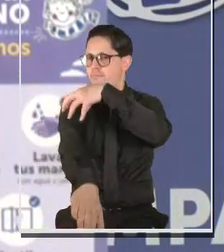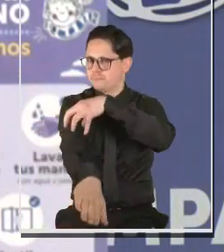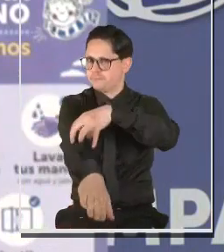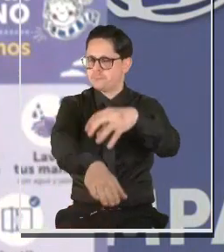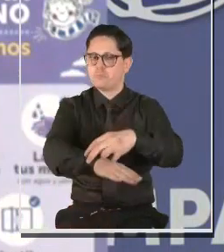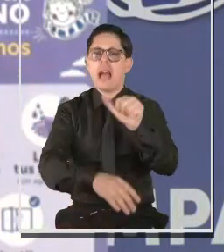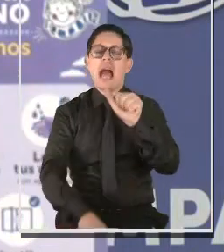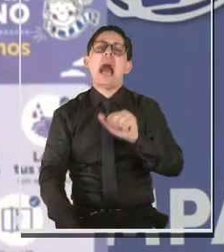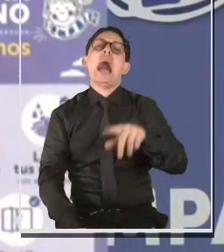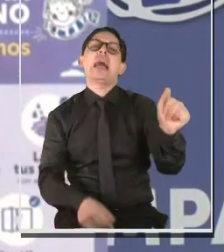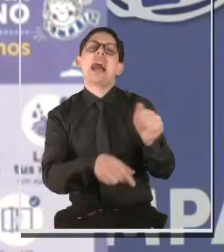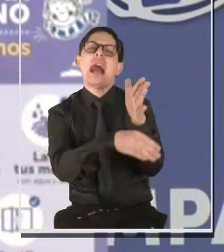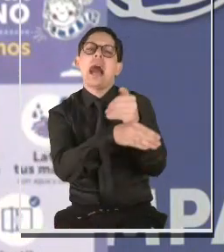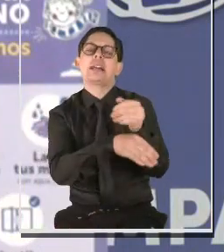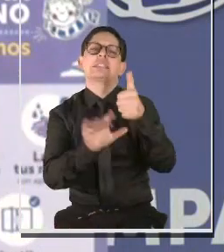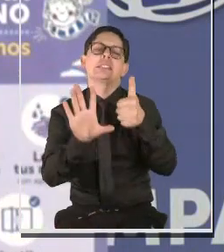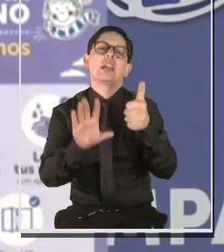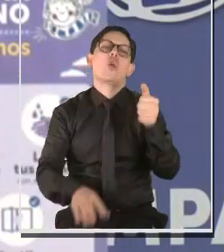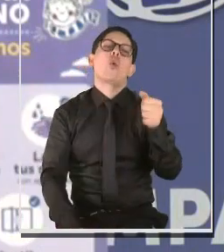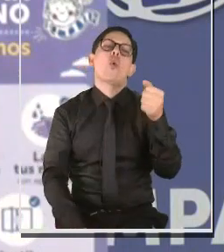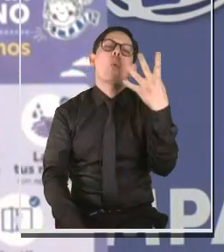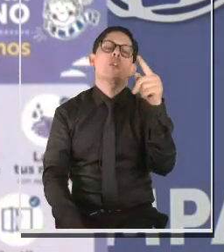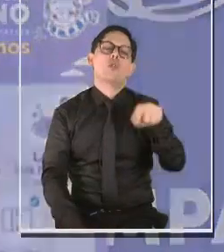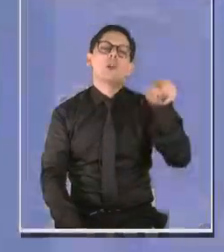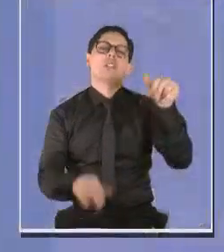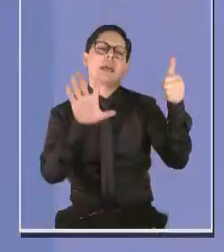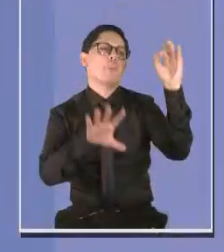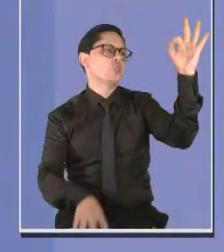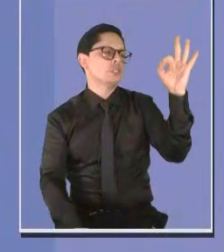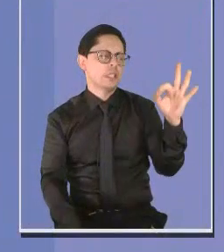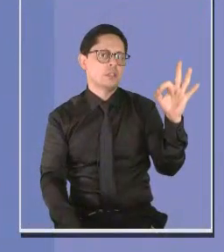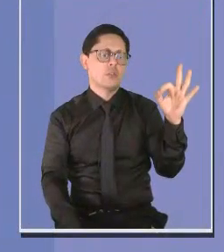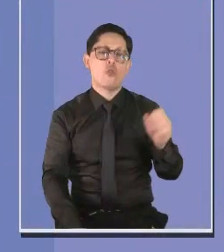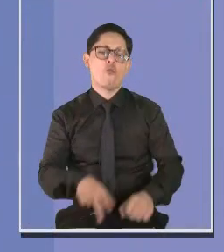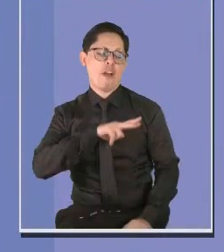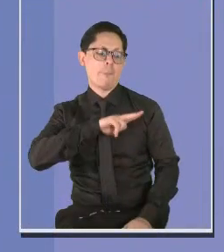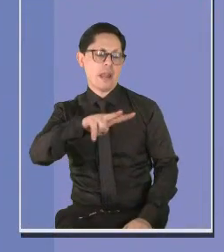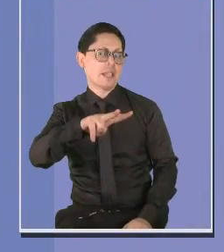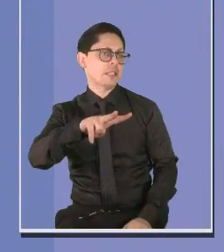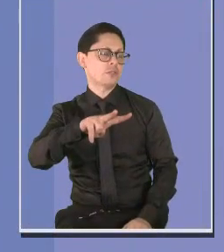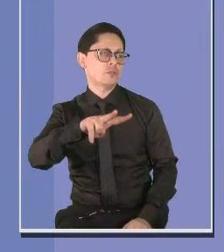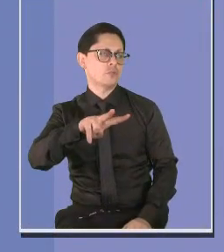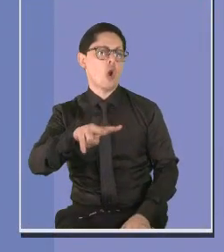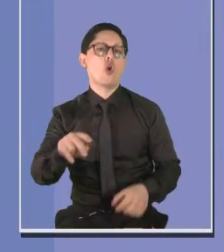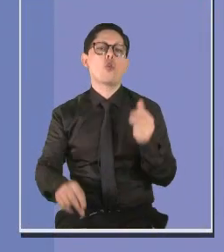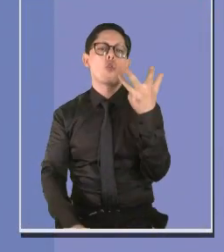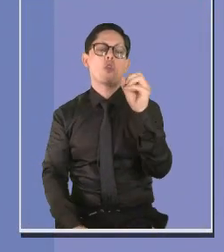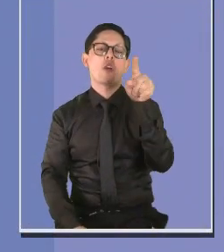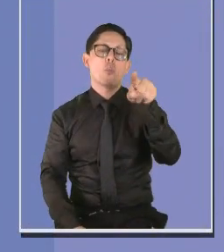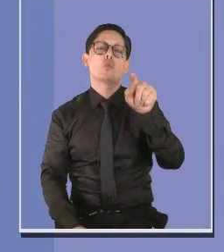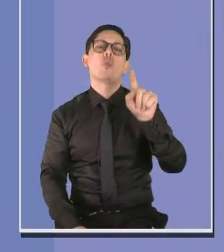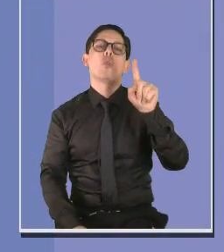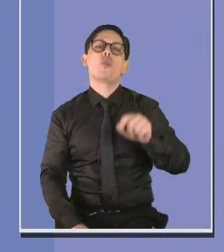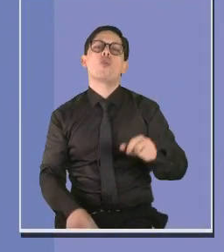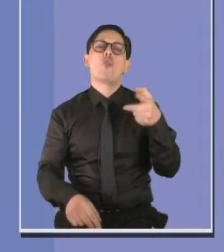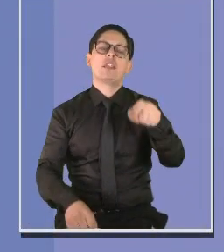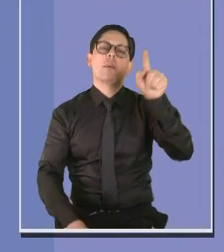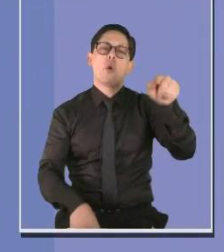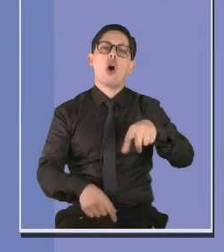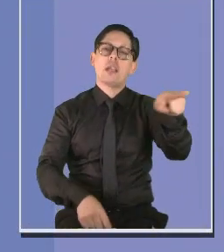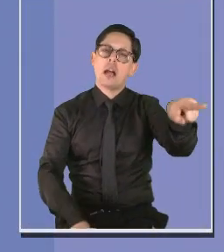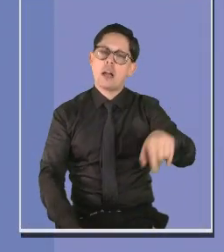donde tenemos arica con un 64.6% Valparaíso con un 90.7%